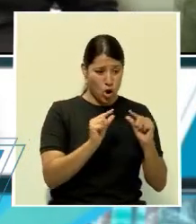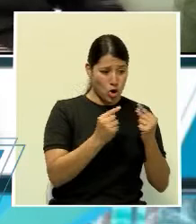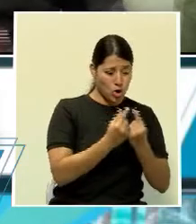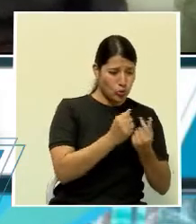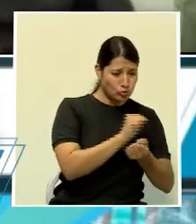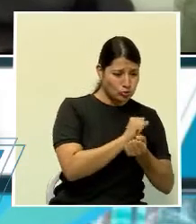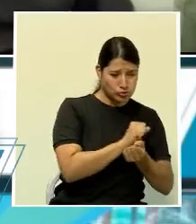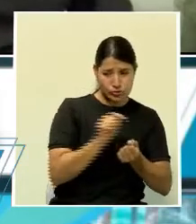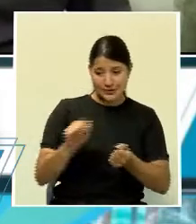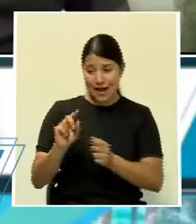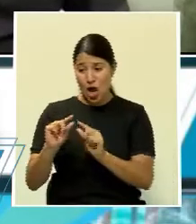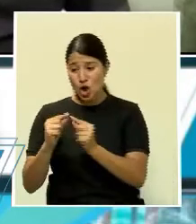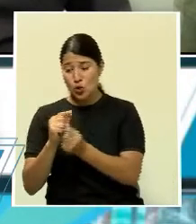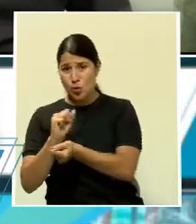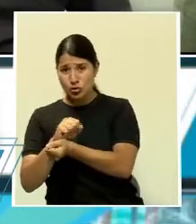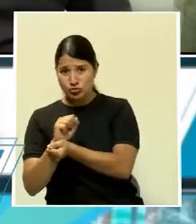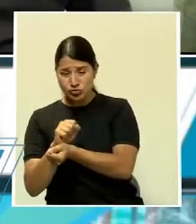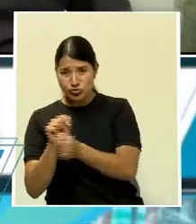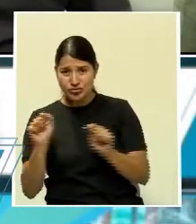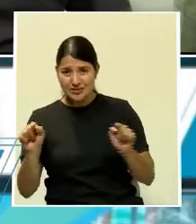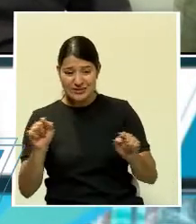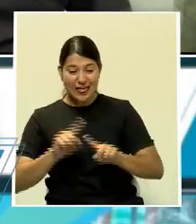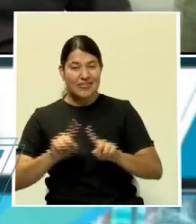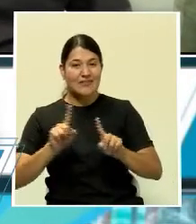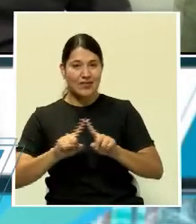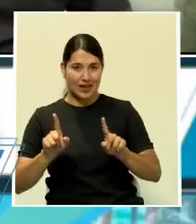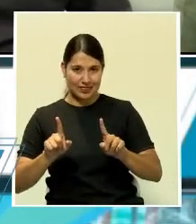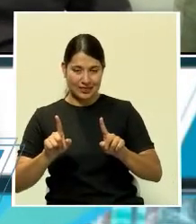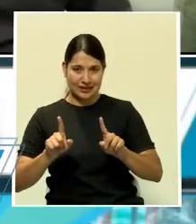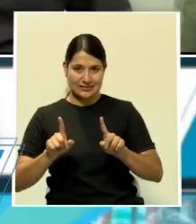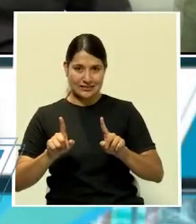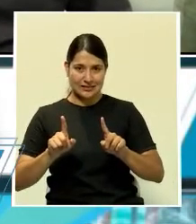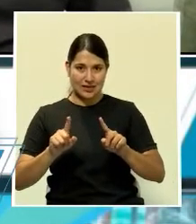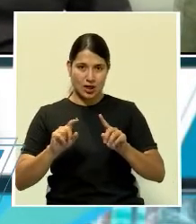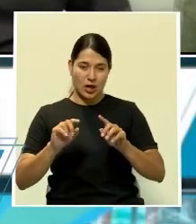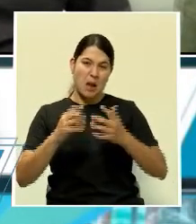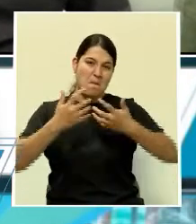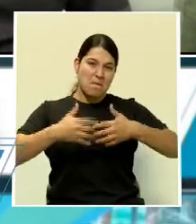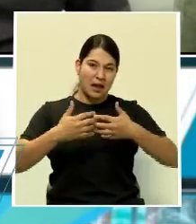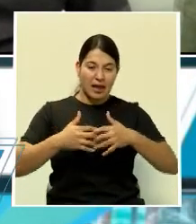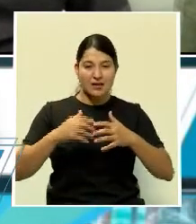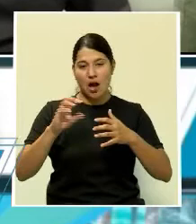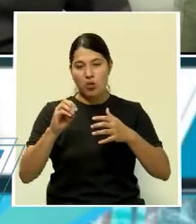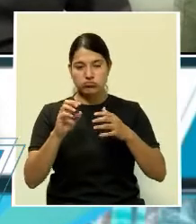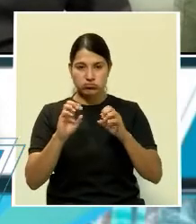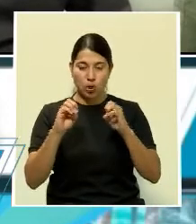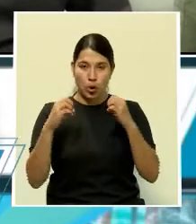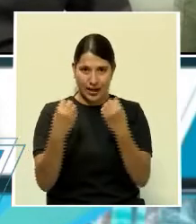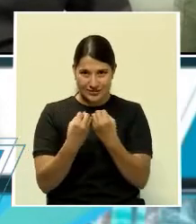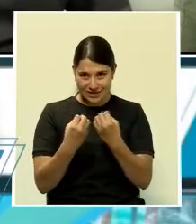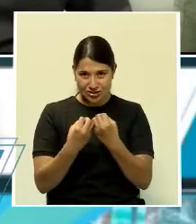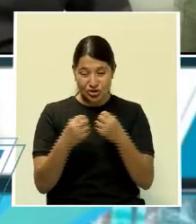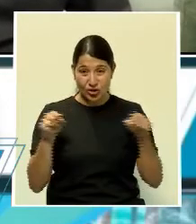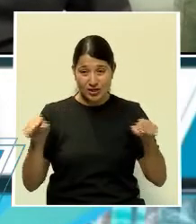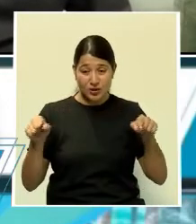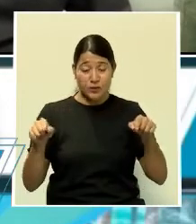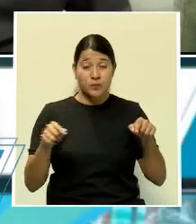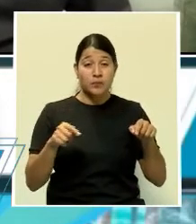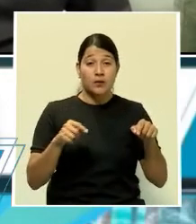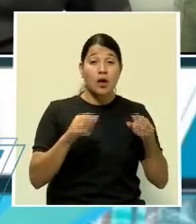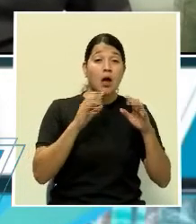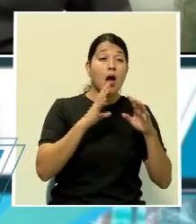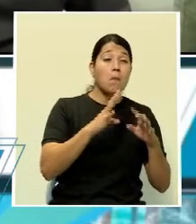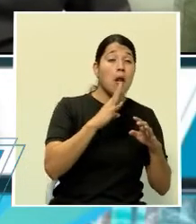africanas. Ahora, este comercio inmoral de personas esclavizadas para el trabajo fue también una